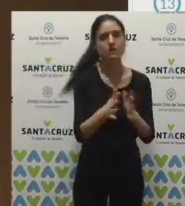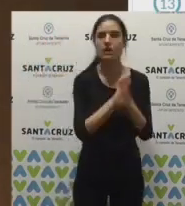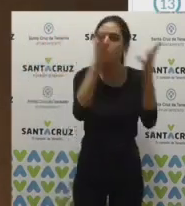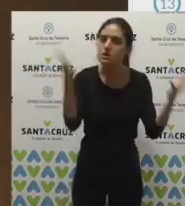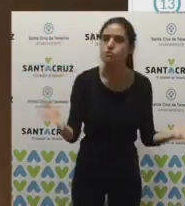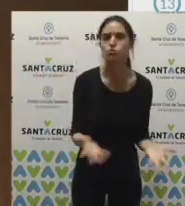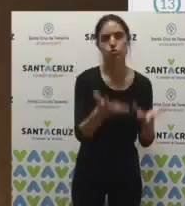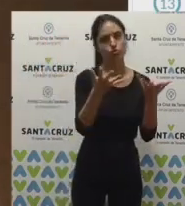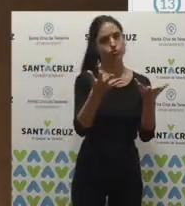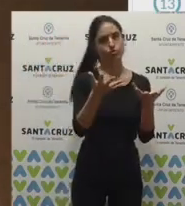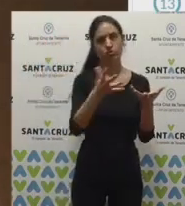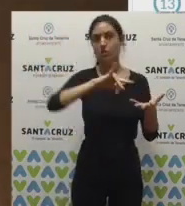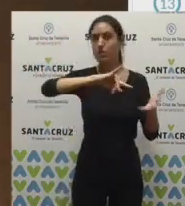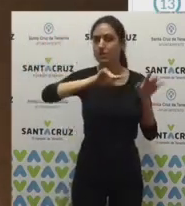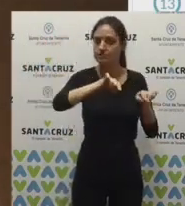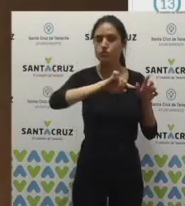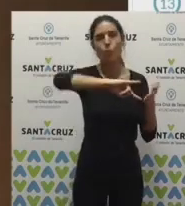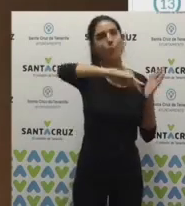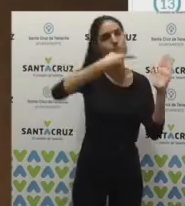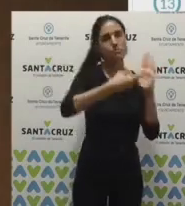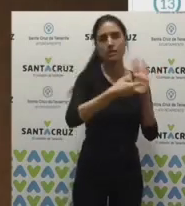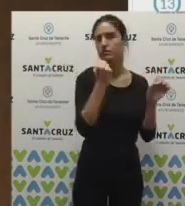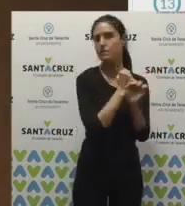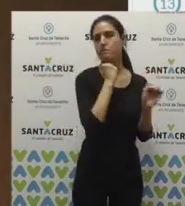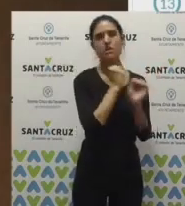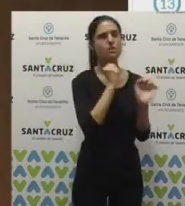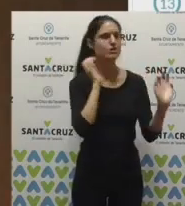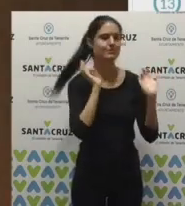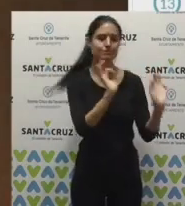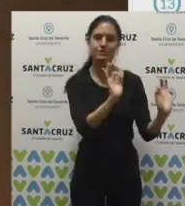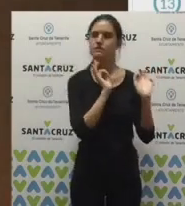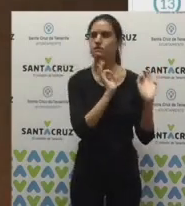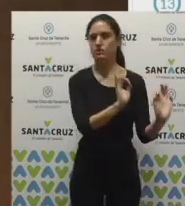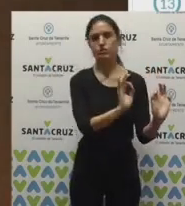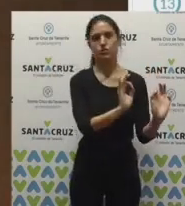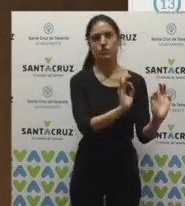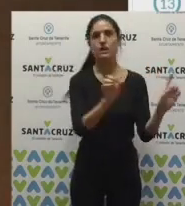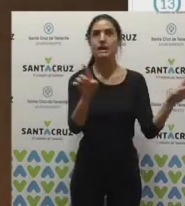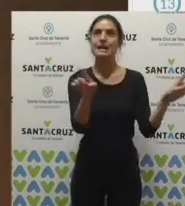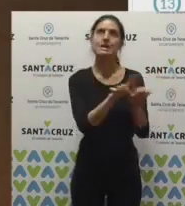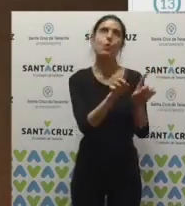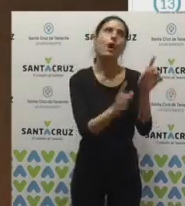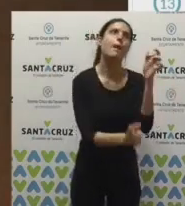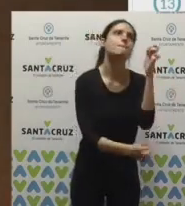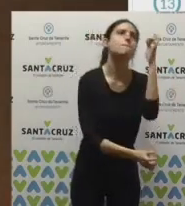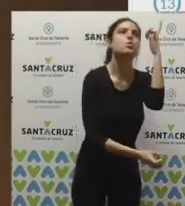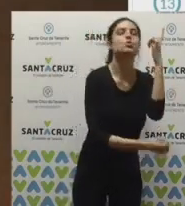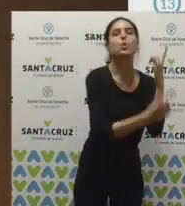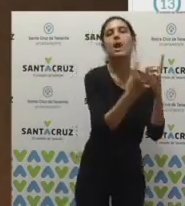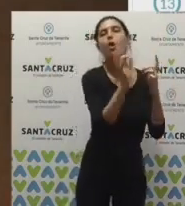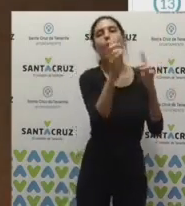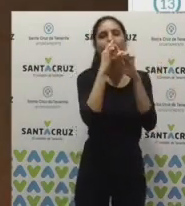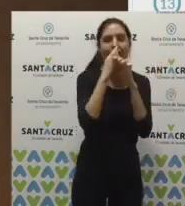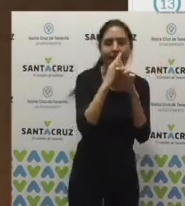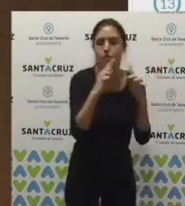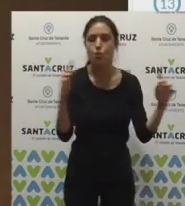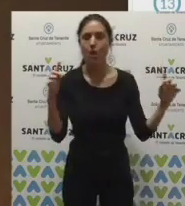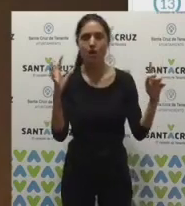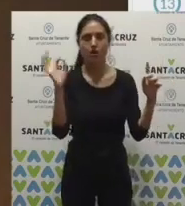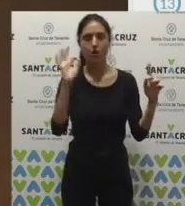de un plan de empleo específico no puntual no anual con carácter plurianual